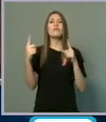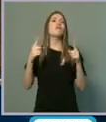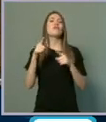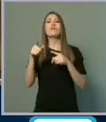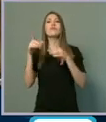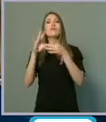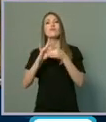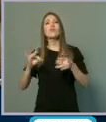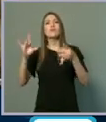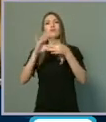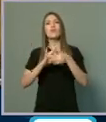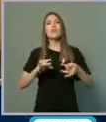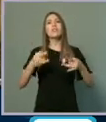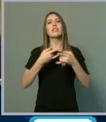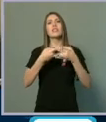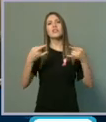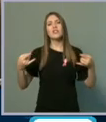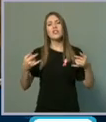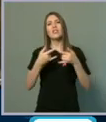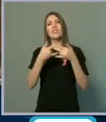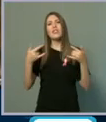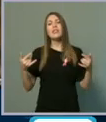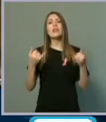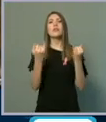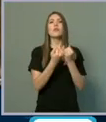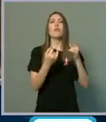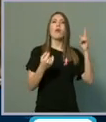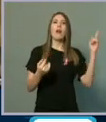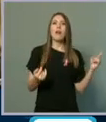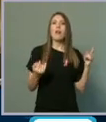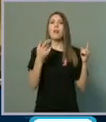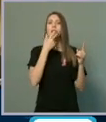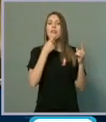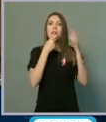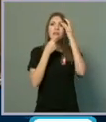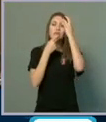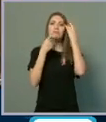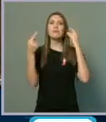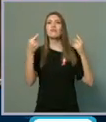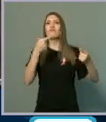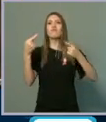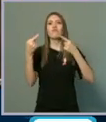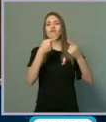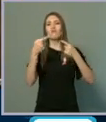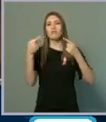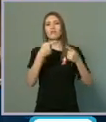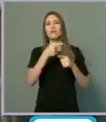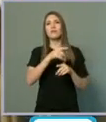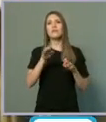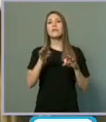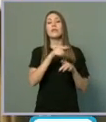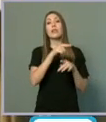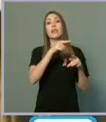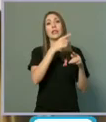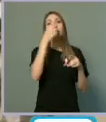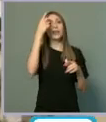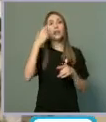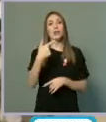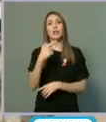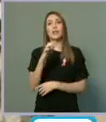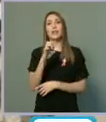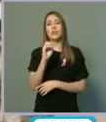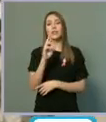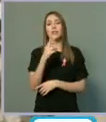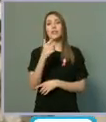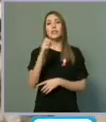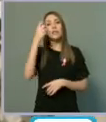lo hacía con una calidad tremenda, coloreaba sus películas igual que Georges Méliès, el gran director francés. Y Segundo de Chomón